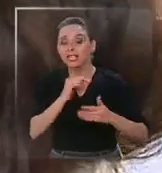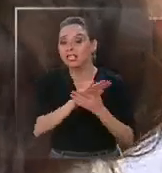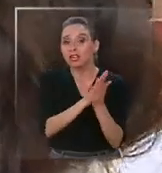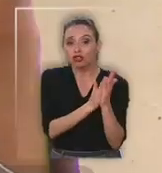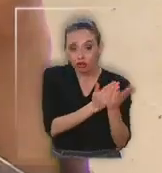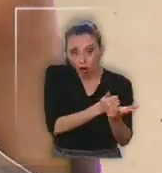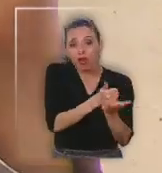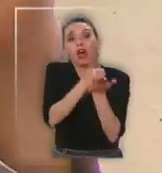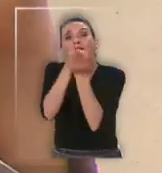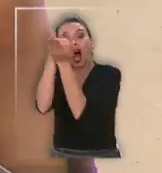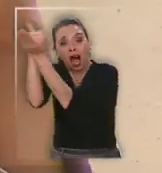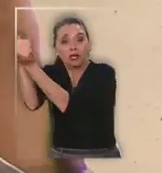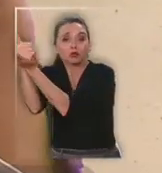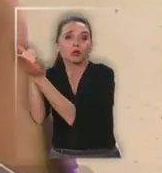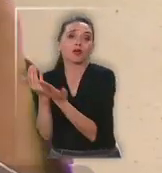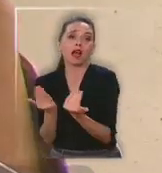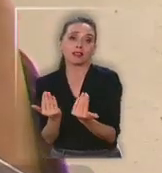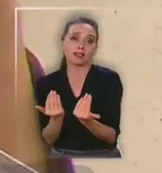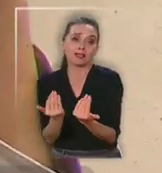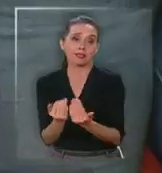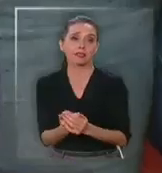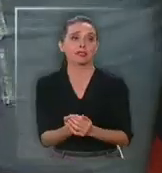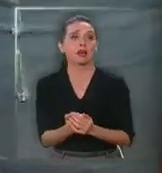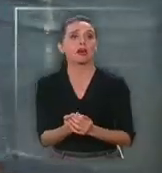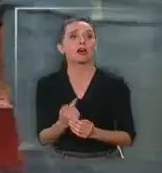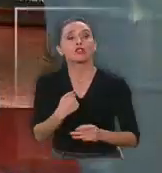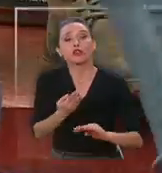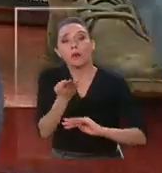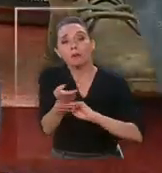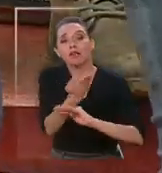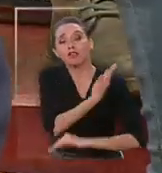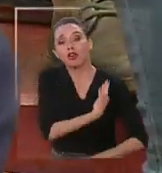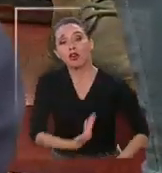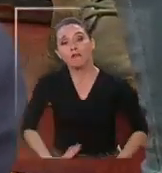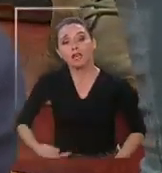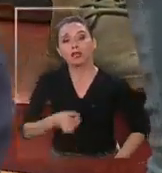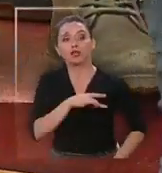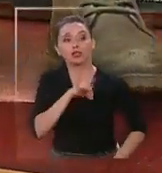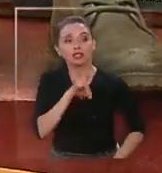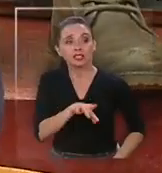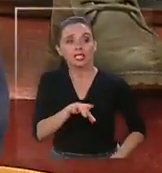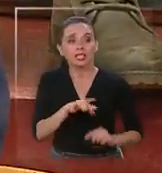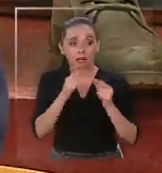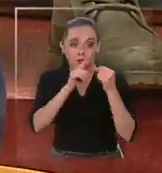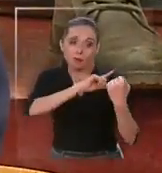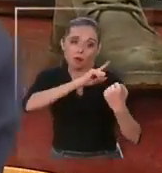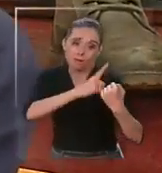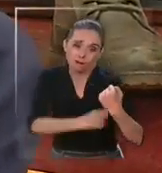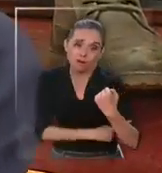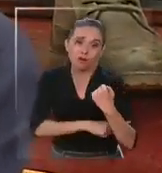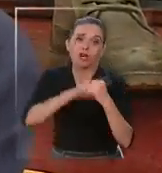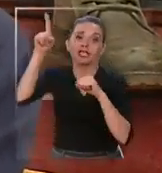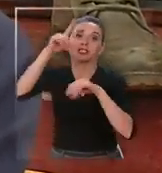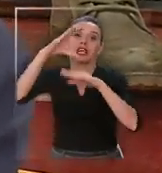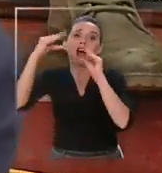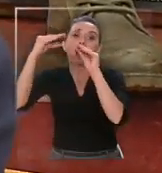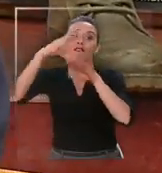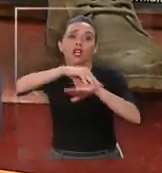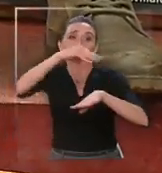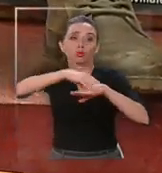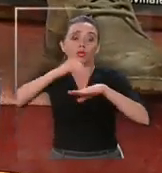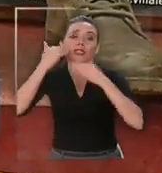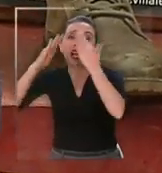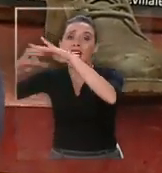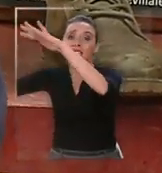toda la ayuda que sea necesaria. Yo pido al gobierno chileno que haga fuerza con Suecia para esos